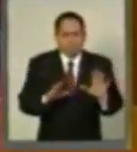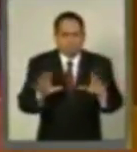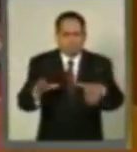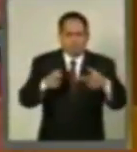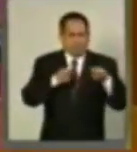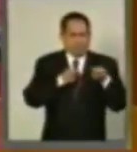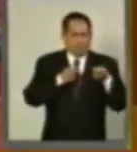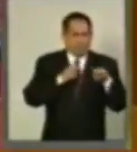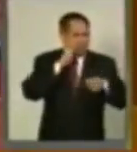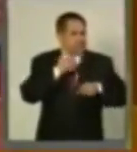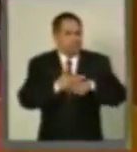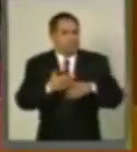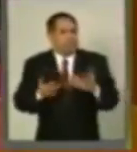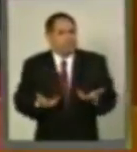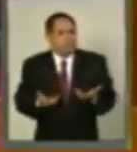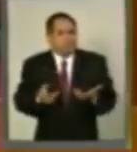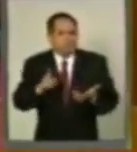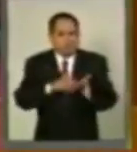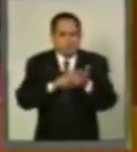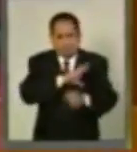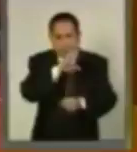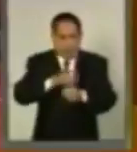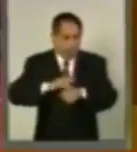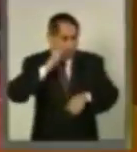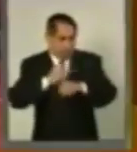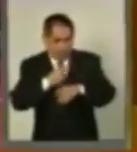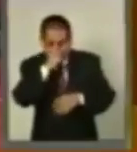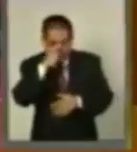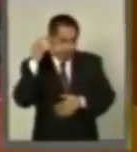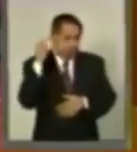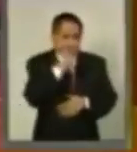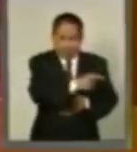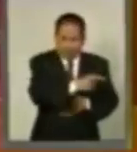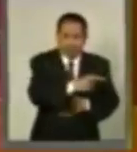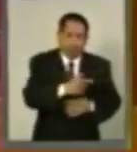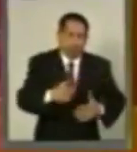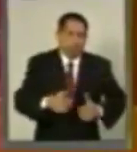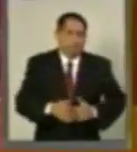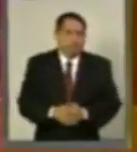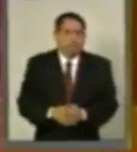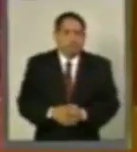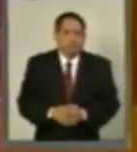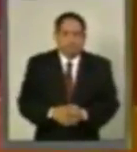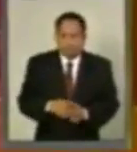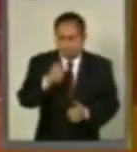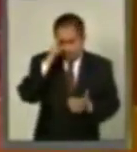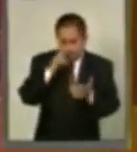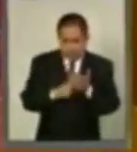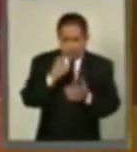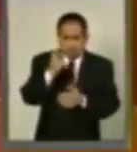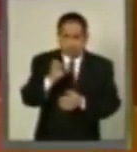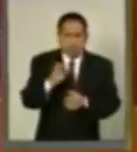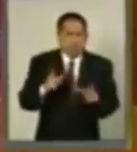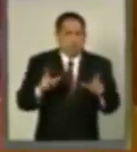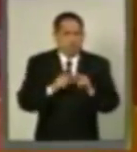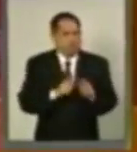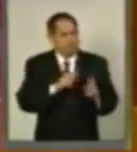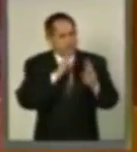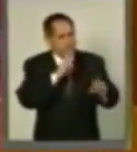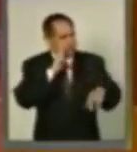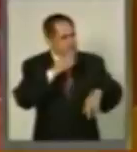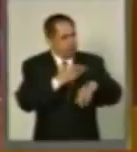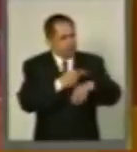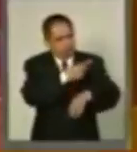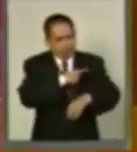hoy la responsabilidad les toca fundamentalmente a ustedes. Creo que esa es la responsabilidad que